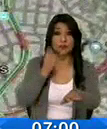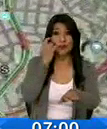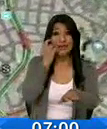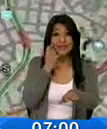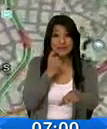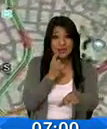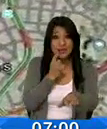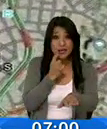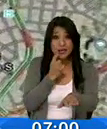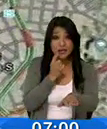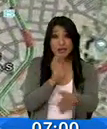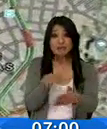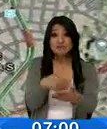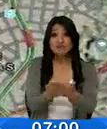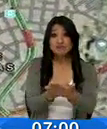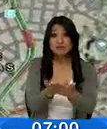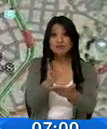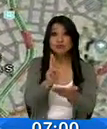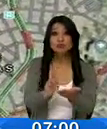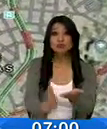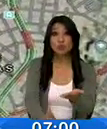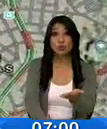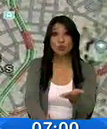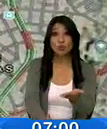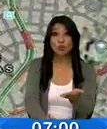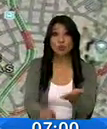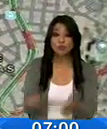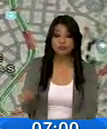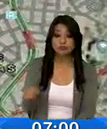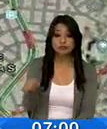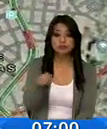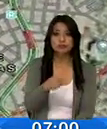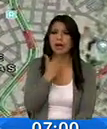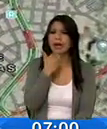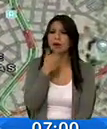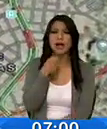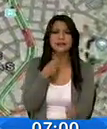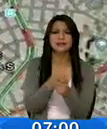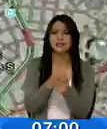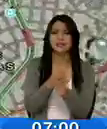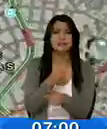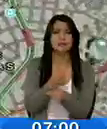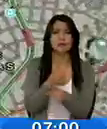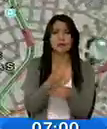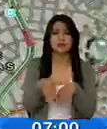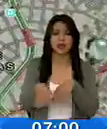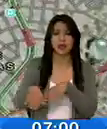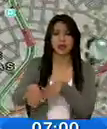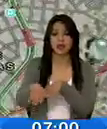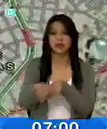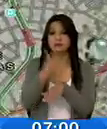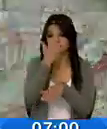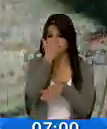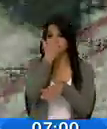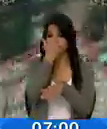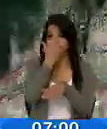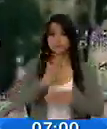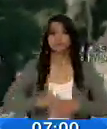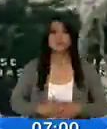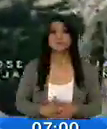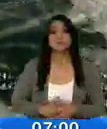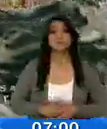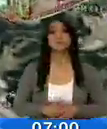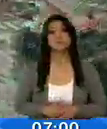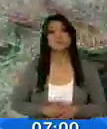Simón Bolívar hacia el sur. Al parecer aquí debe existir algún accidente de tránsito, está sumamente rojo, ¿no? Miren,